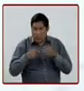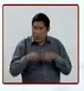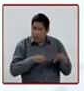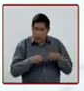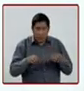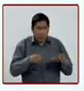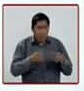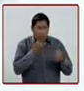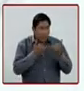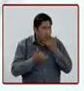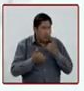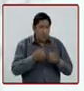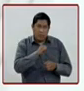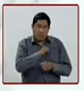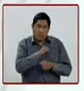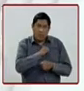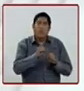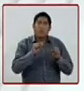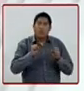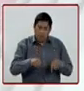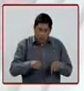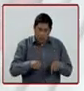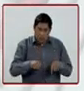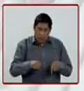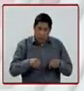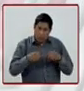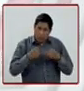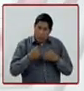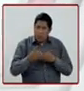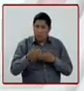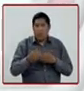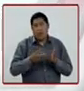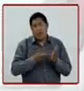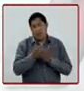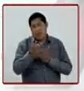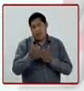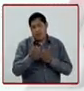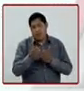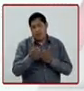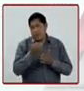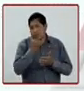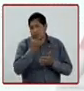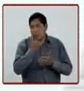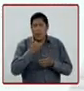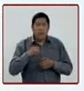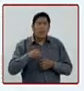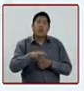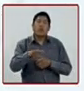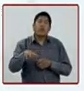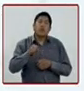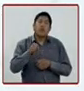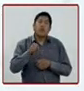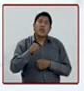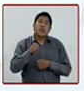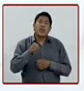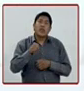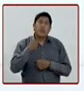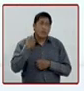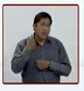elementos de convicción que nos puedan llevar a la verdad histórica de los hechos. El lugar refiere